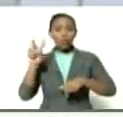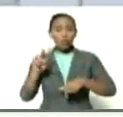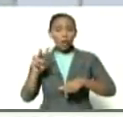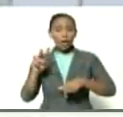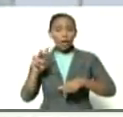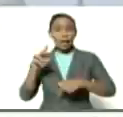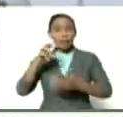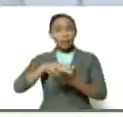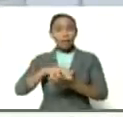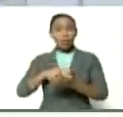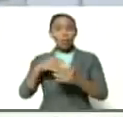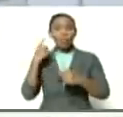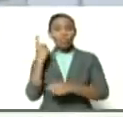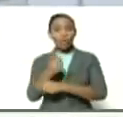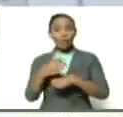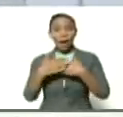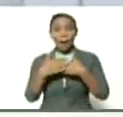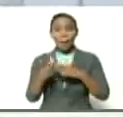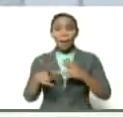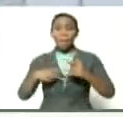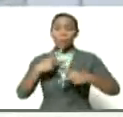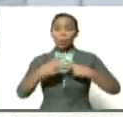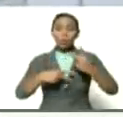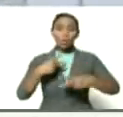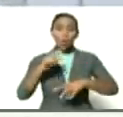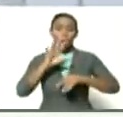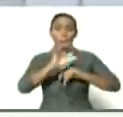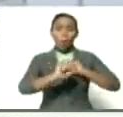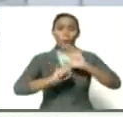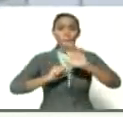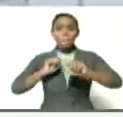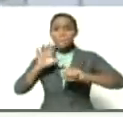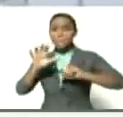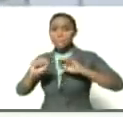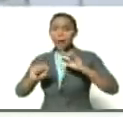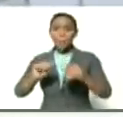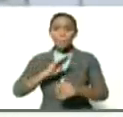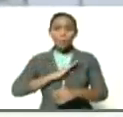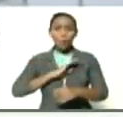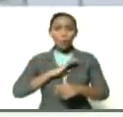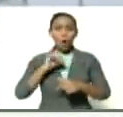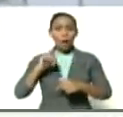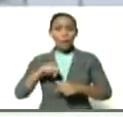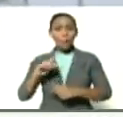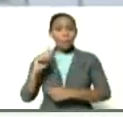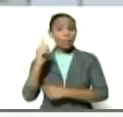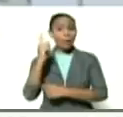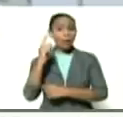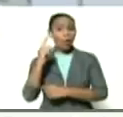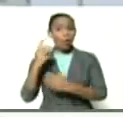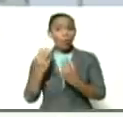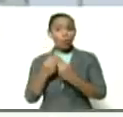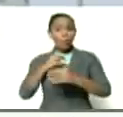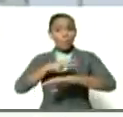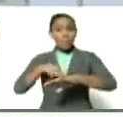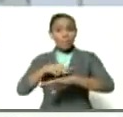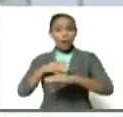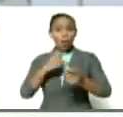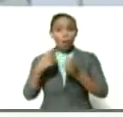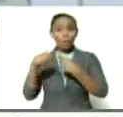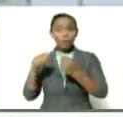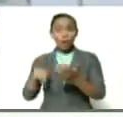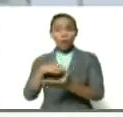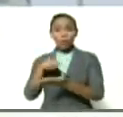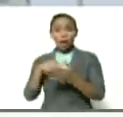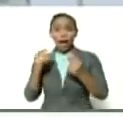venezolano, debe abrir procesos para compras de bienes, primero vamos con el Ministerio de Comercio Nacional, que